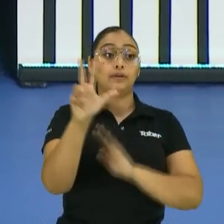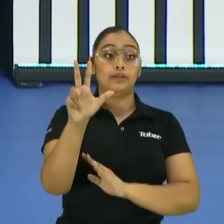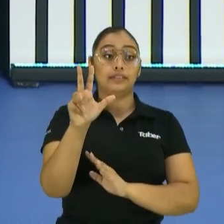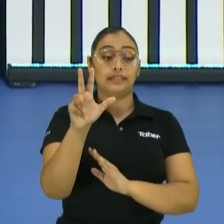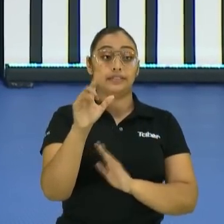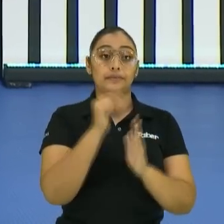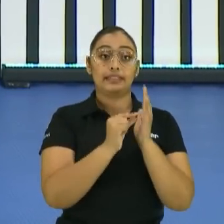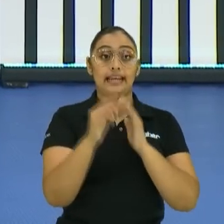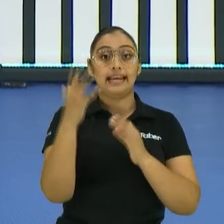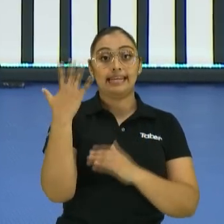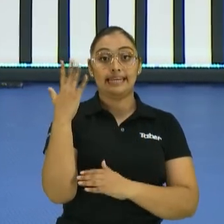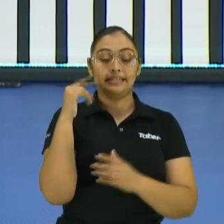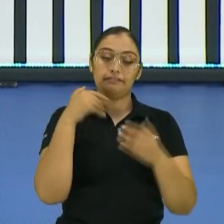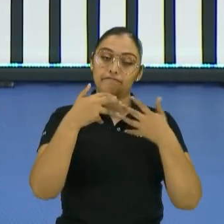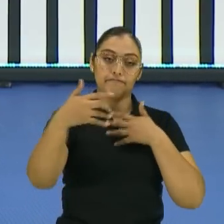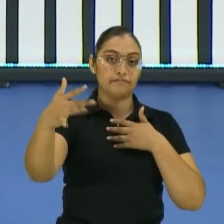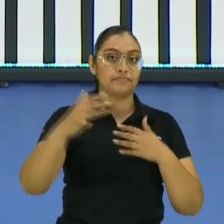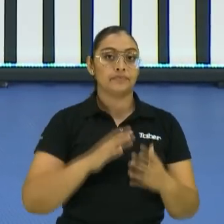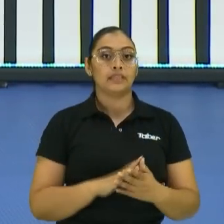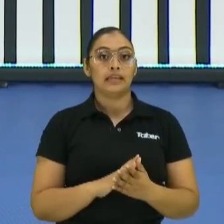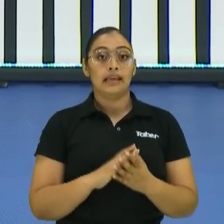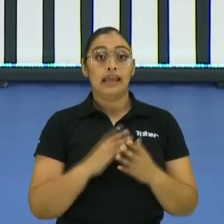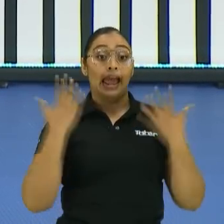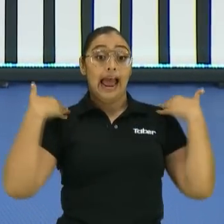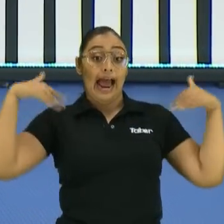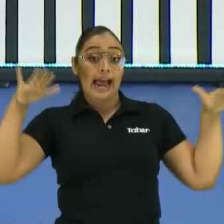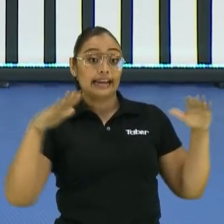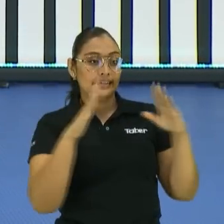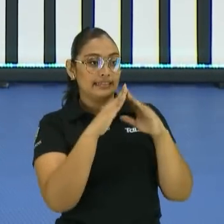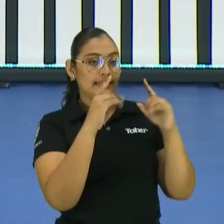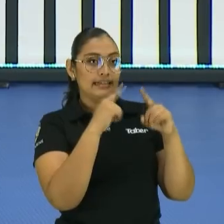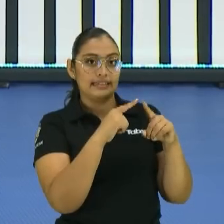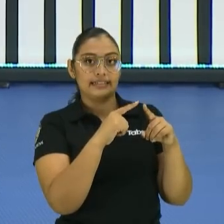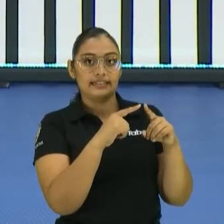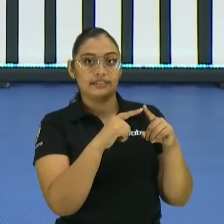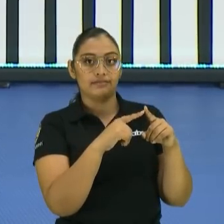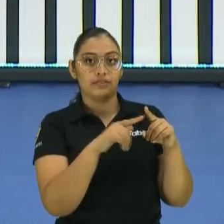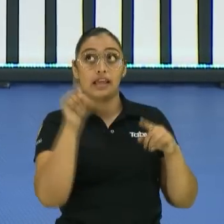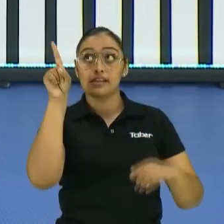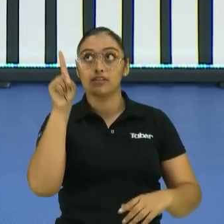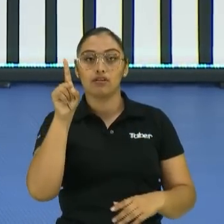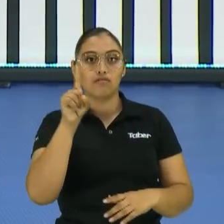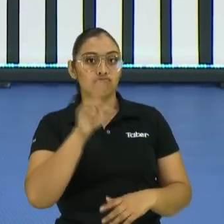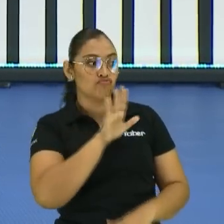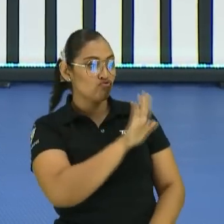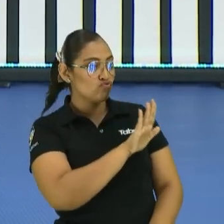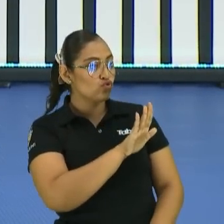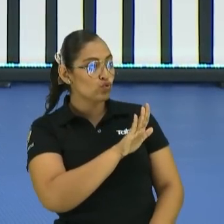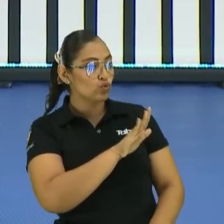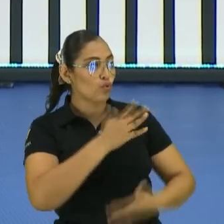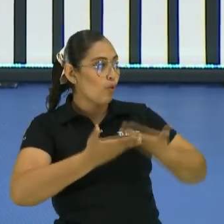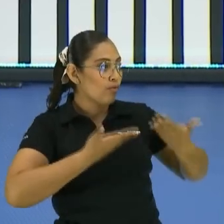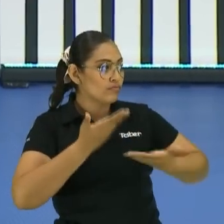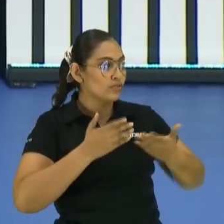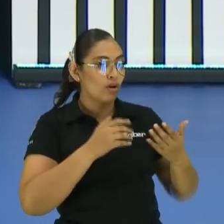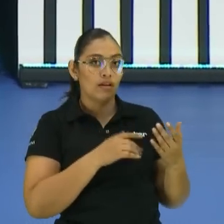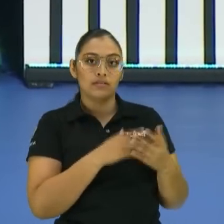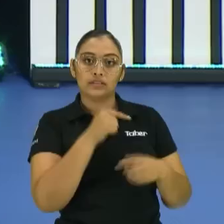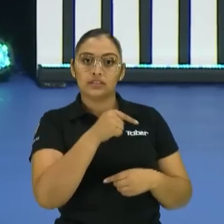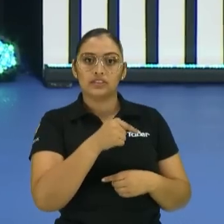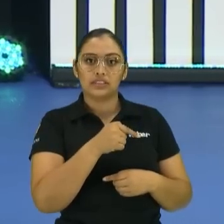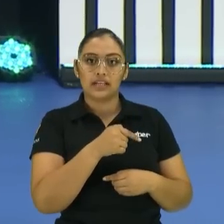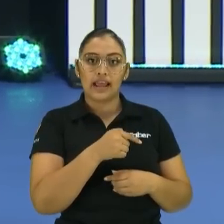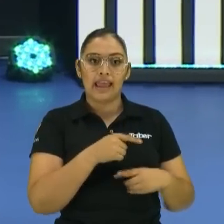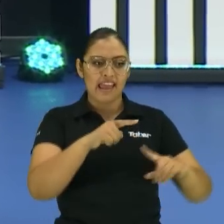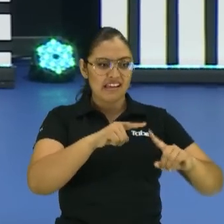escriba al ángel de la iglesia yo conozco tus obras que ni eres Frío ni caliente Ojalá